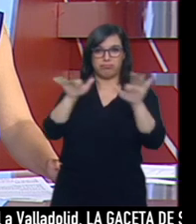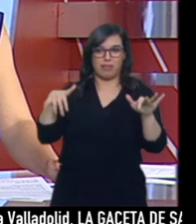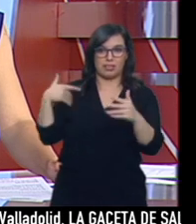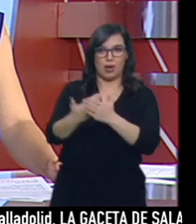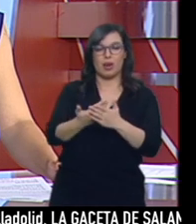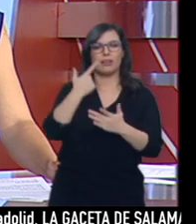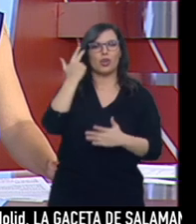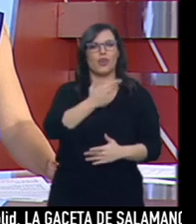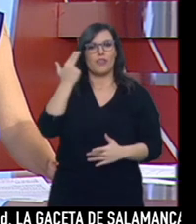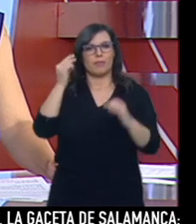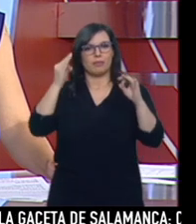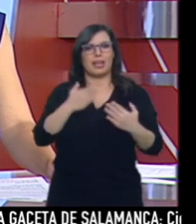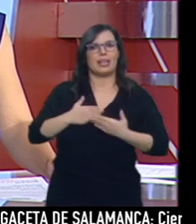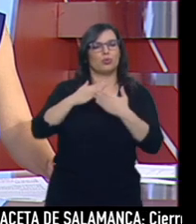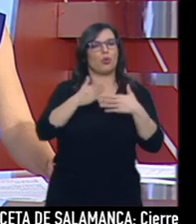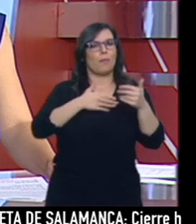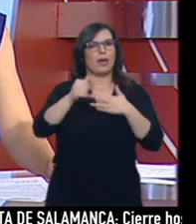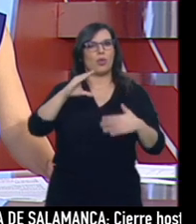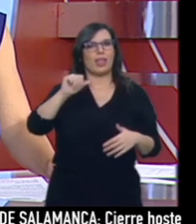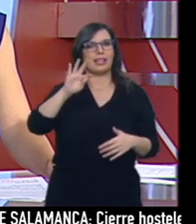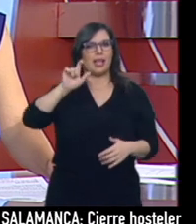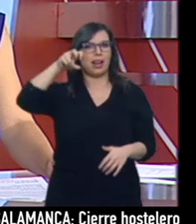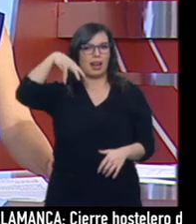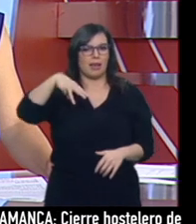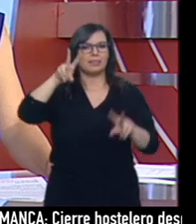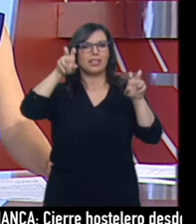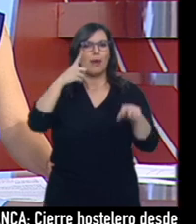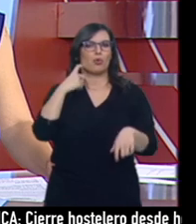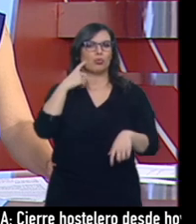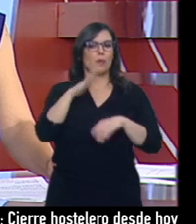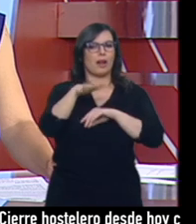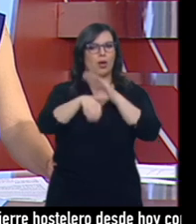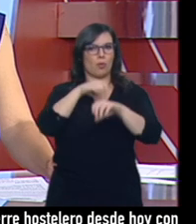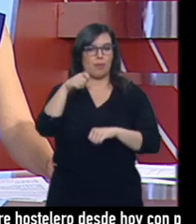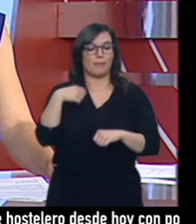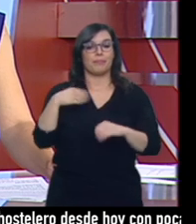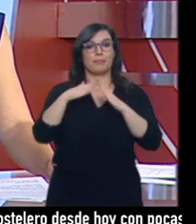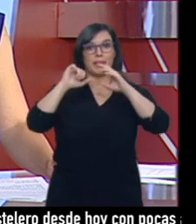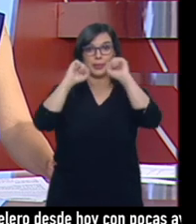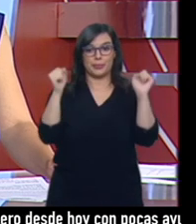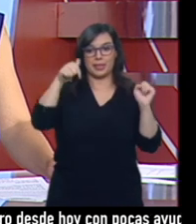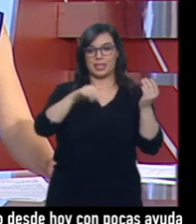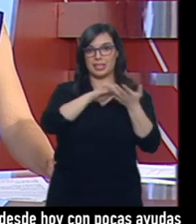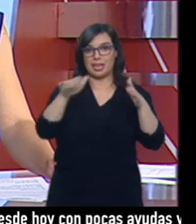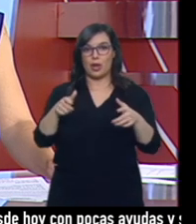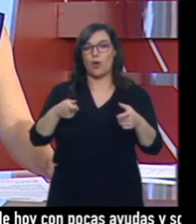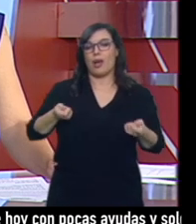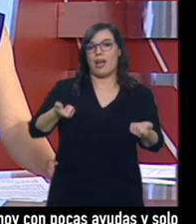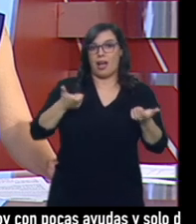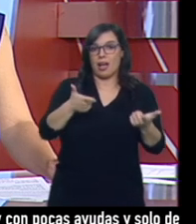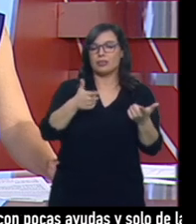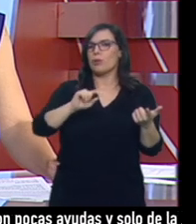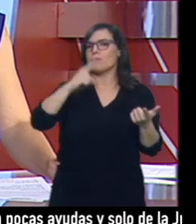un estudio de CETELEM sobre los hábitos de consumo. Durante el confinamiento, el desembolso online de los castellanos y leoneses fue